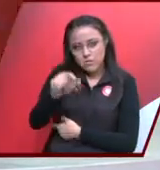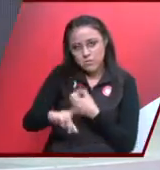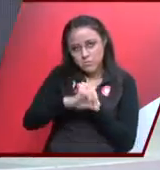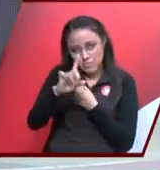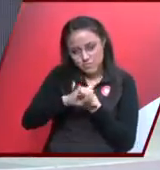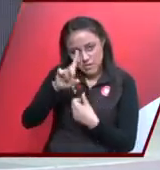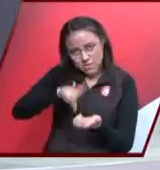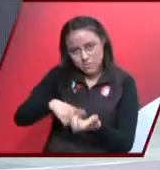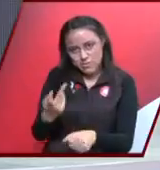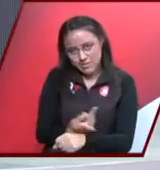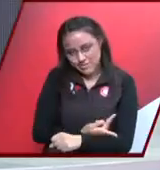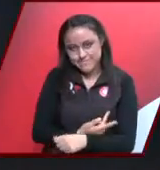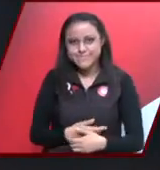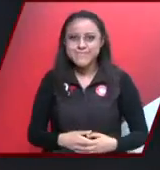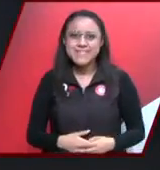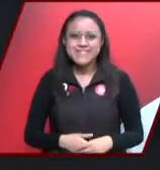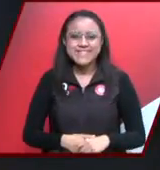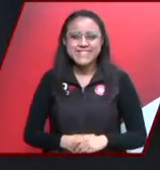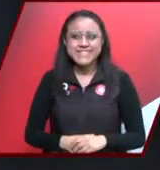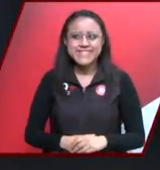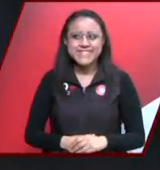viviendo.